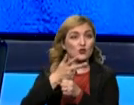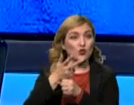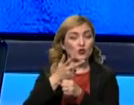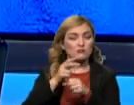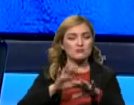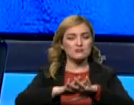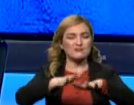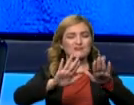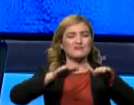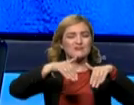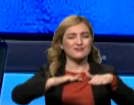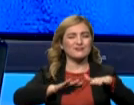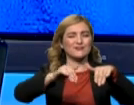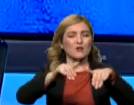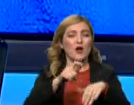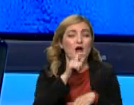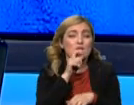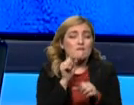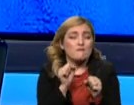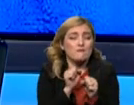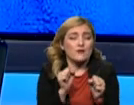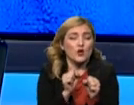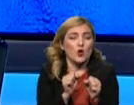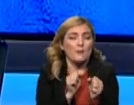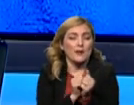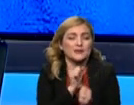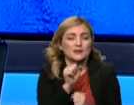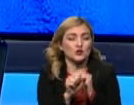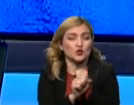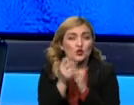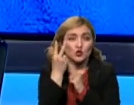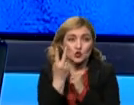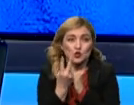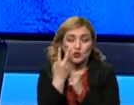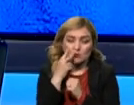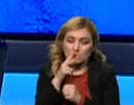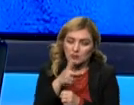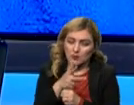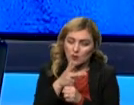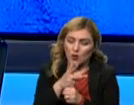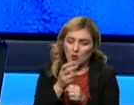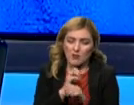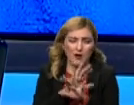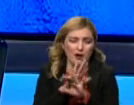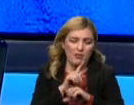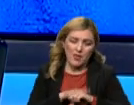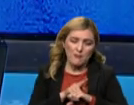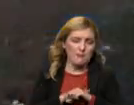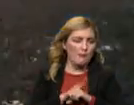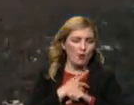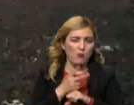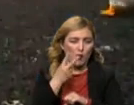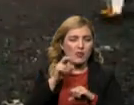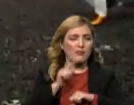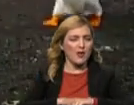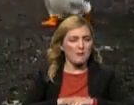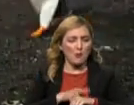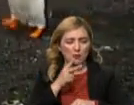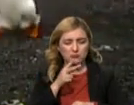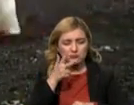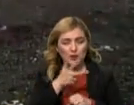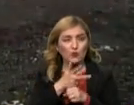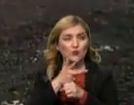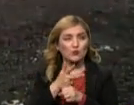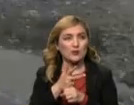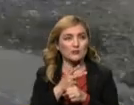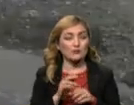Antártida. Dentro de 2 años se podrá visualizar en tiempo real esta parte del planeta. Pingüinos